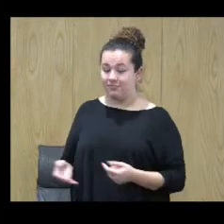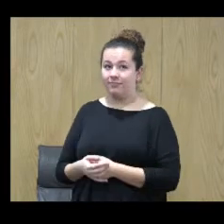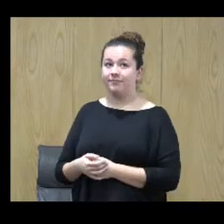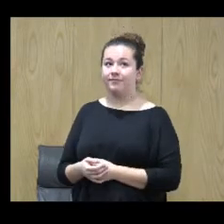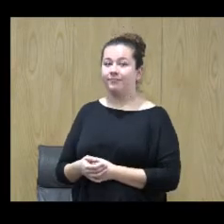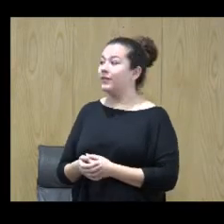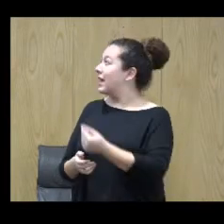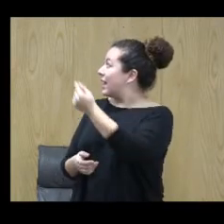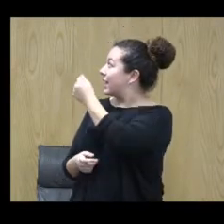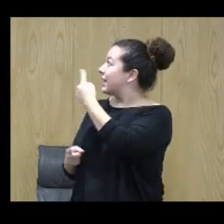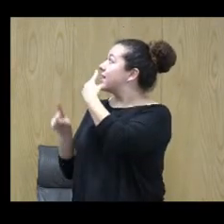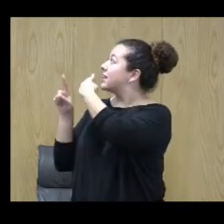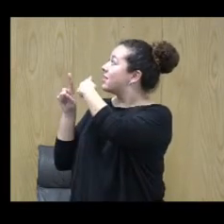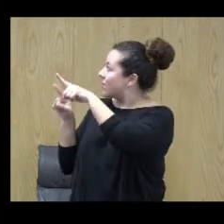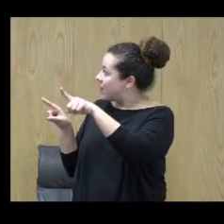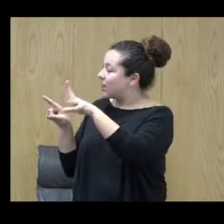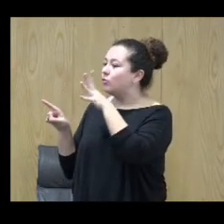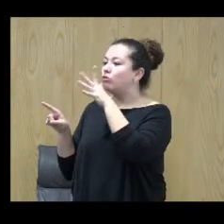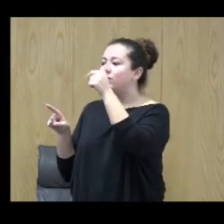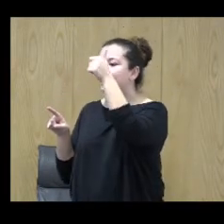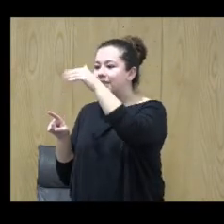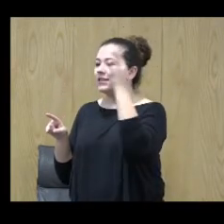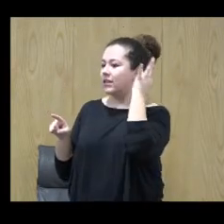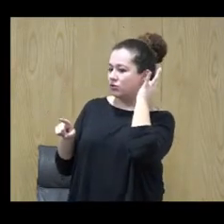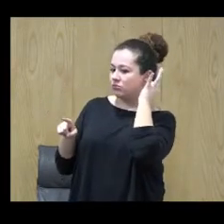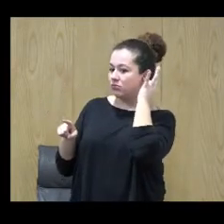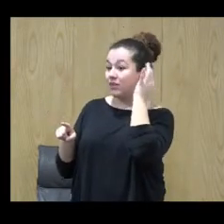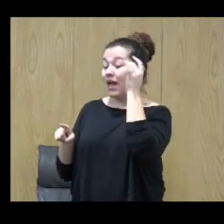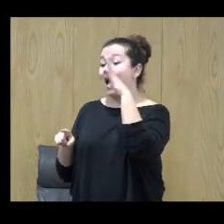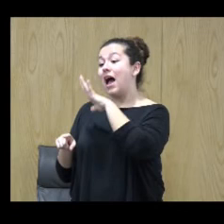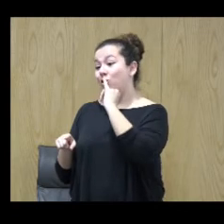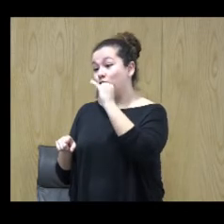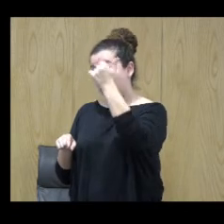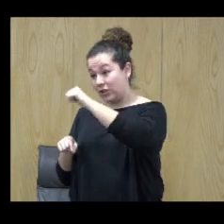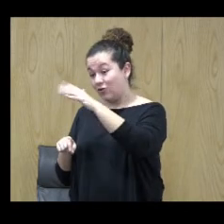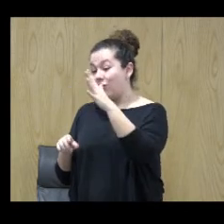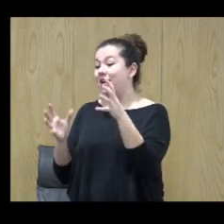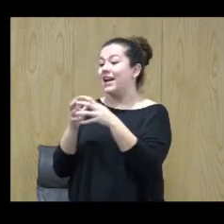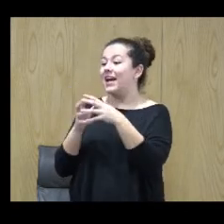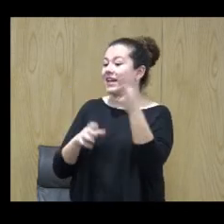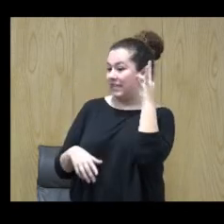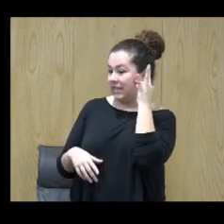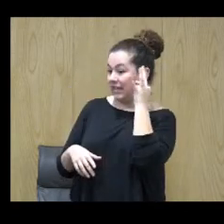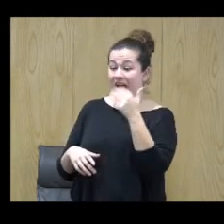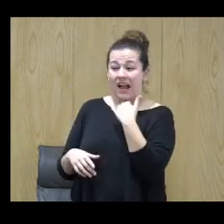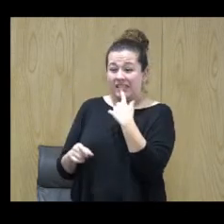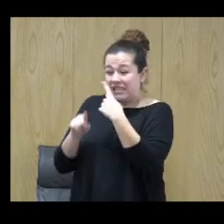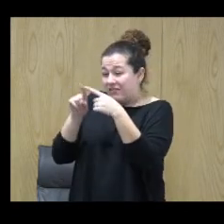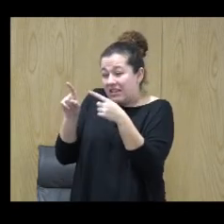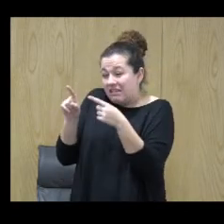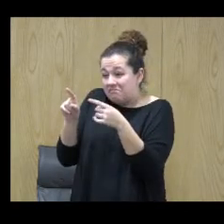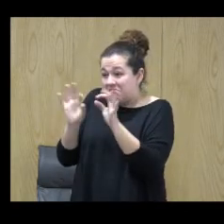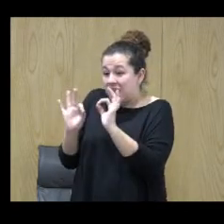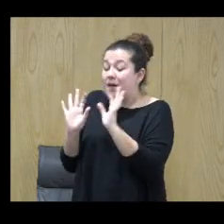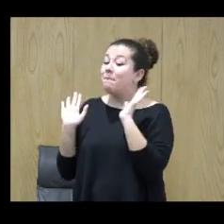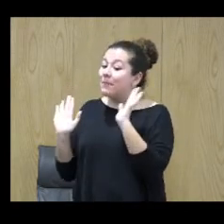¿eh? Aquí tenéis las diferencias por sexo. En azul los chicos, en naranja las chicas. Prácticamente no hay diferencias, exceptuando